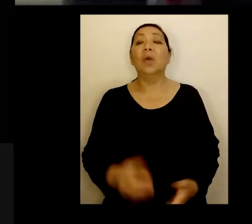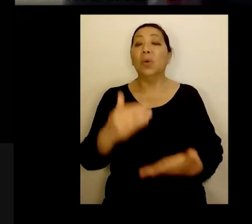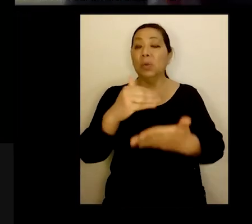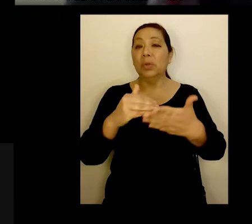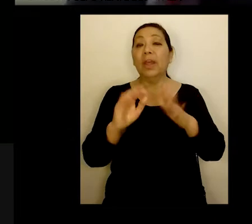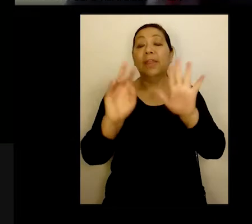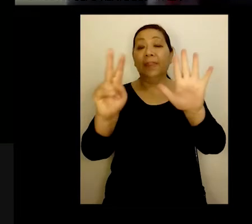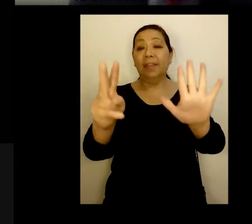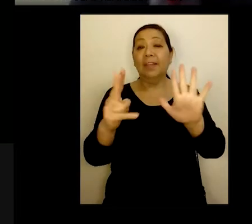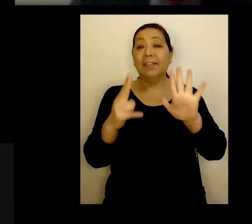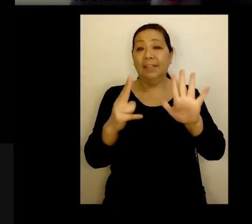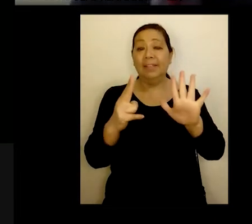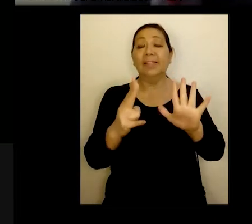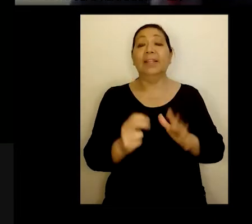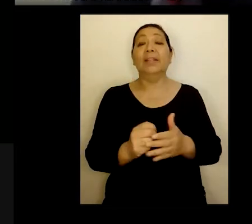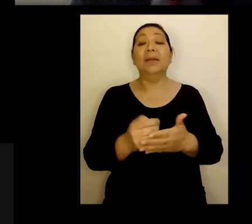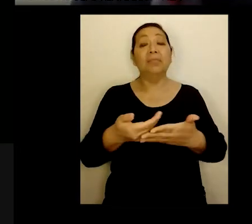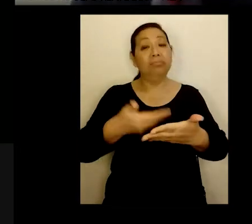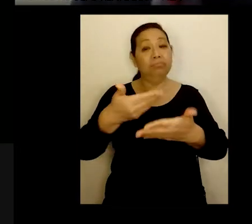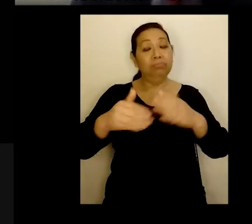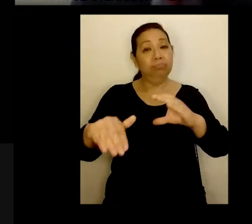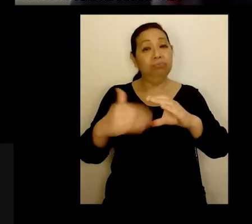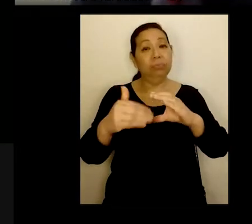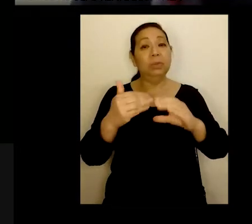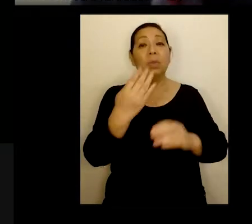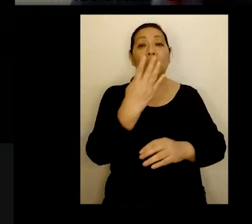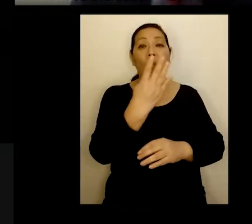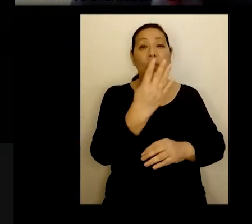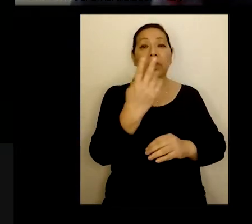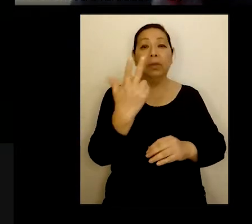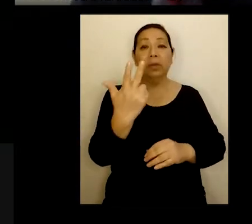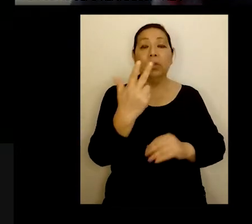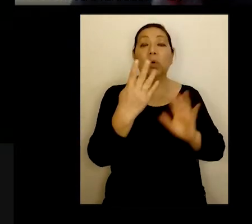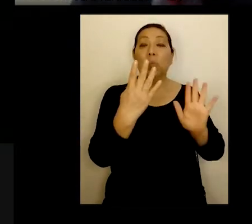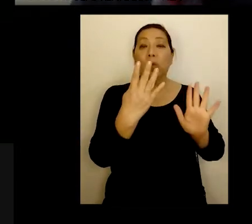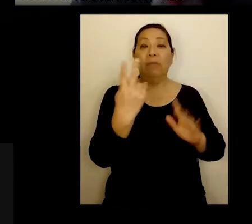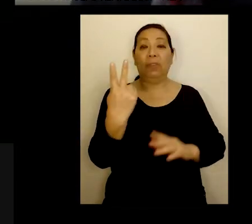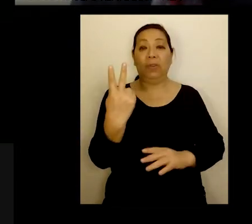Causa número 17, expediente